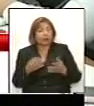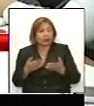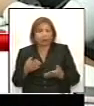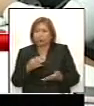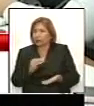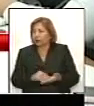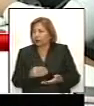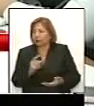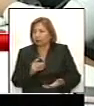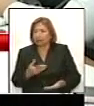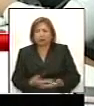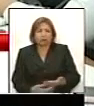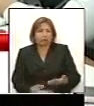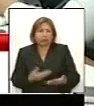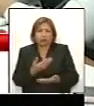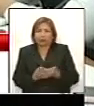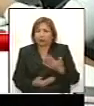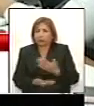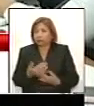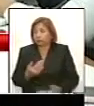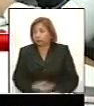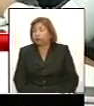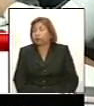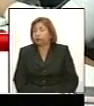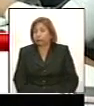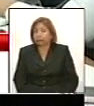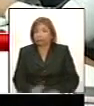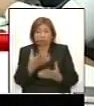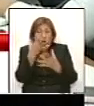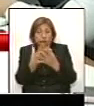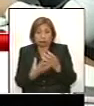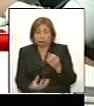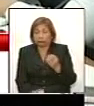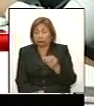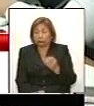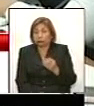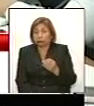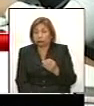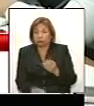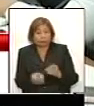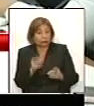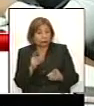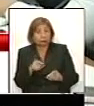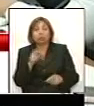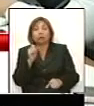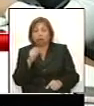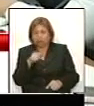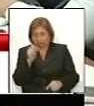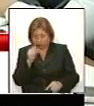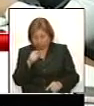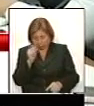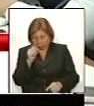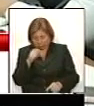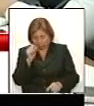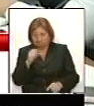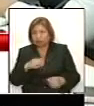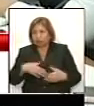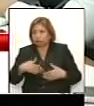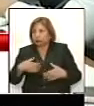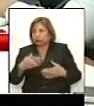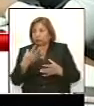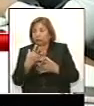veces nos ata de mano. En el caso de desaparecidos, no, en el caso de desaparecidos sí lo estamos